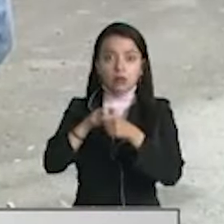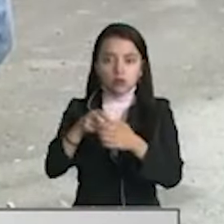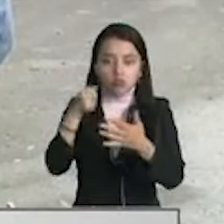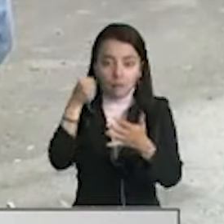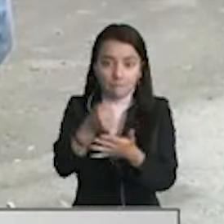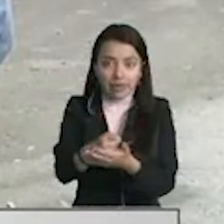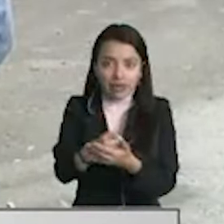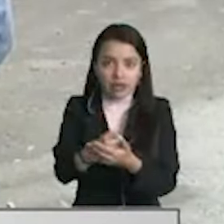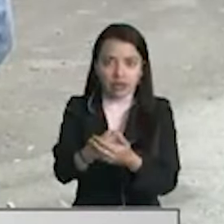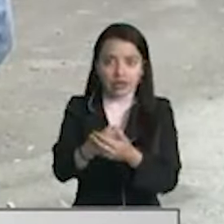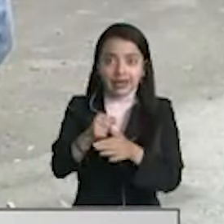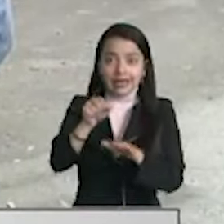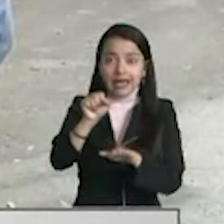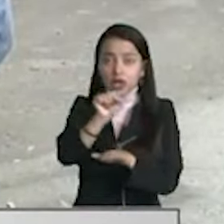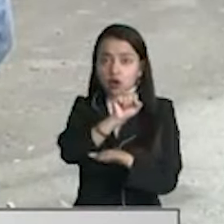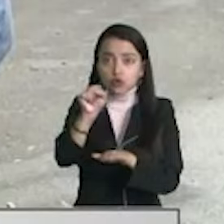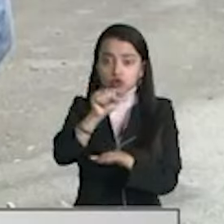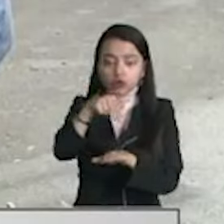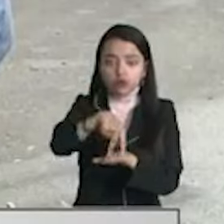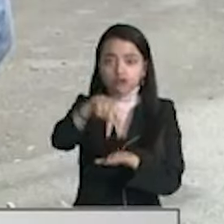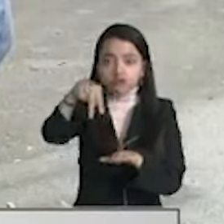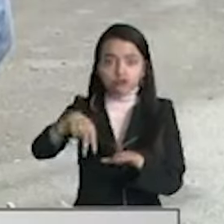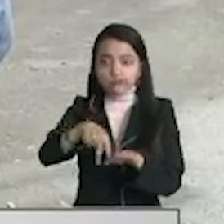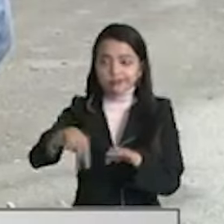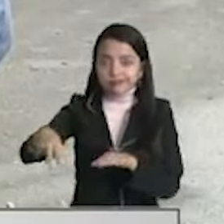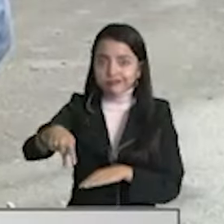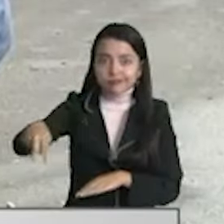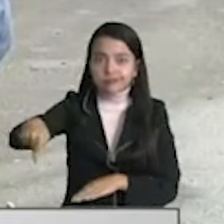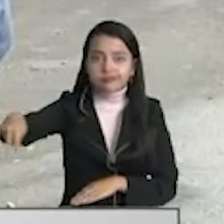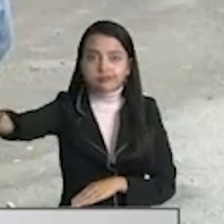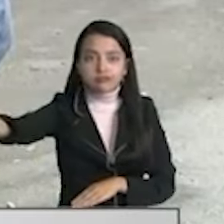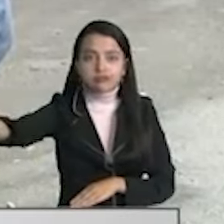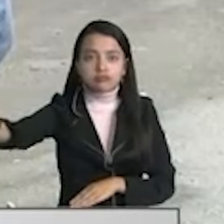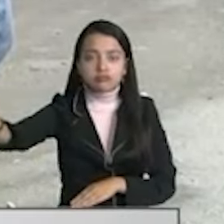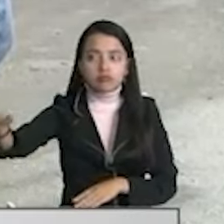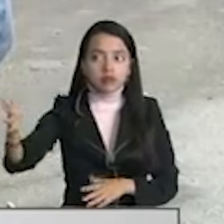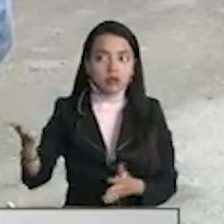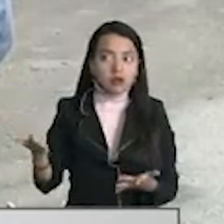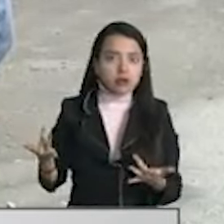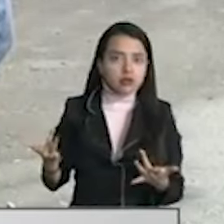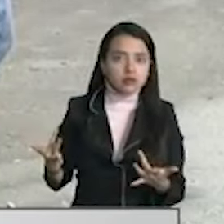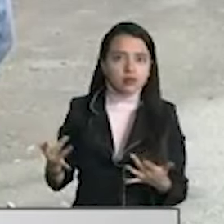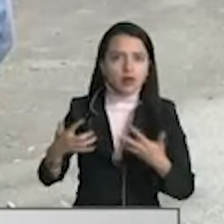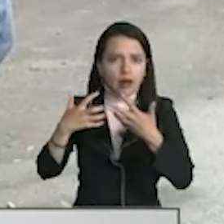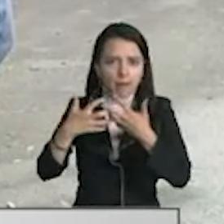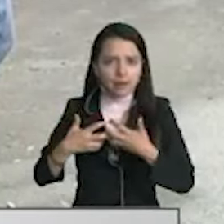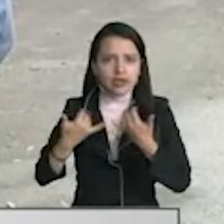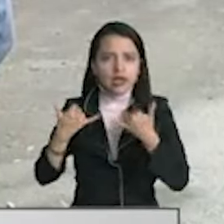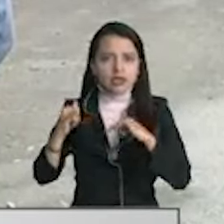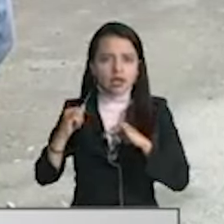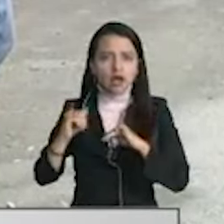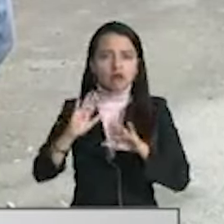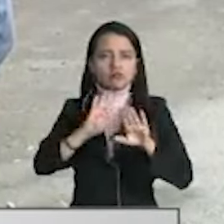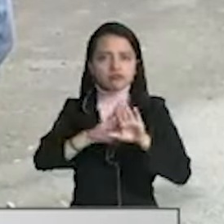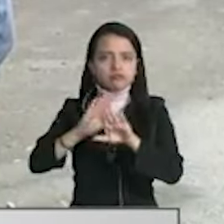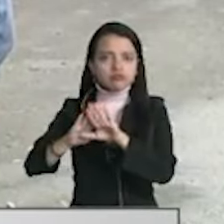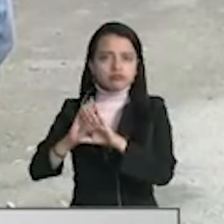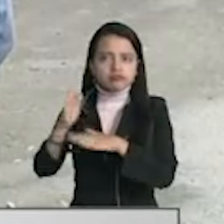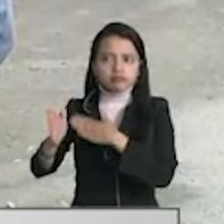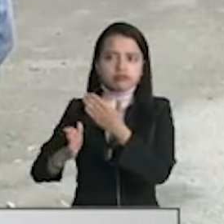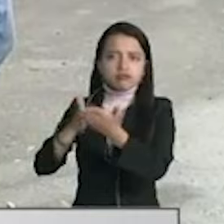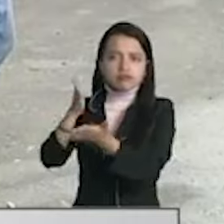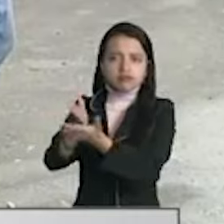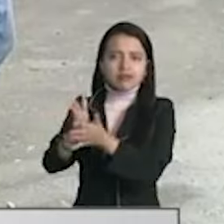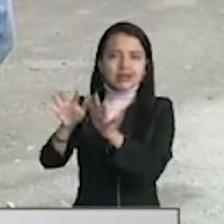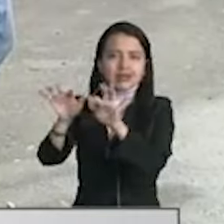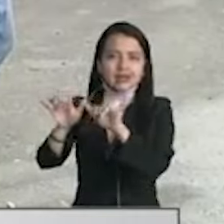ya la parte administrativa de la empresa de autobuses El Poblado dio conocimiento del conductor y se trasladan a la Secretaría